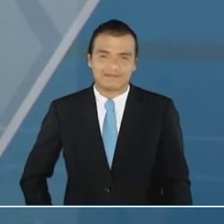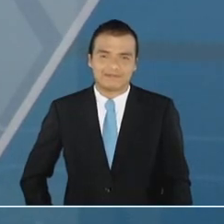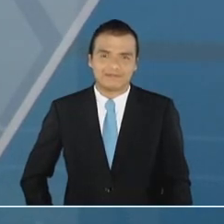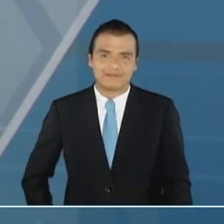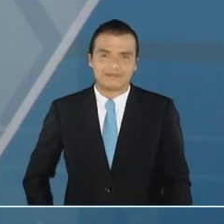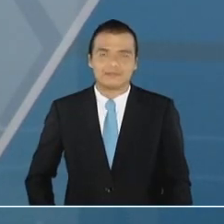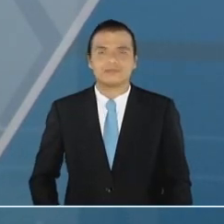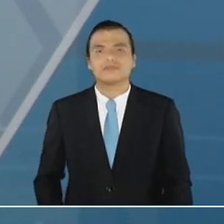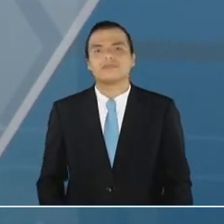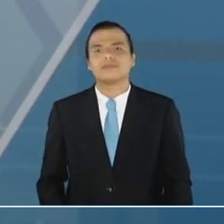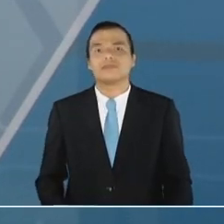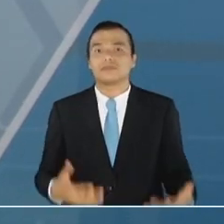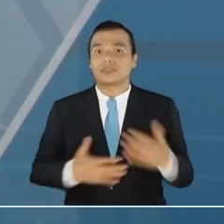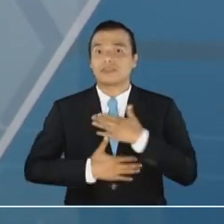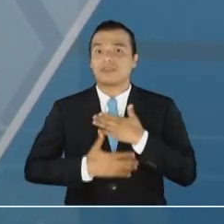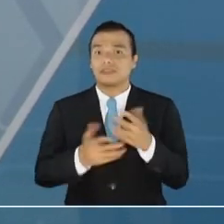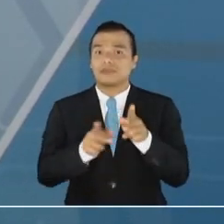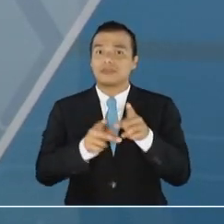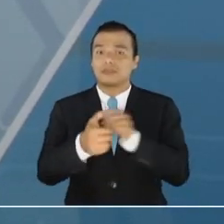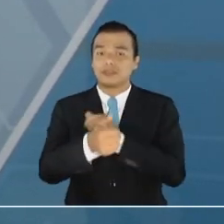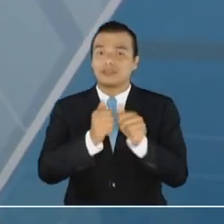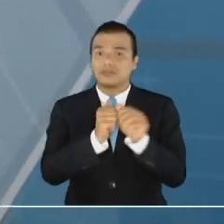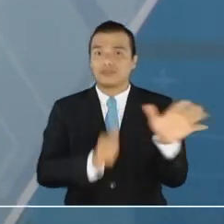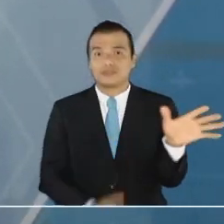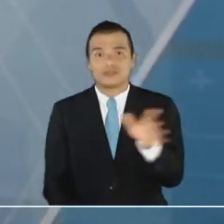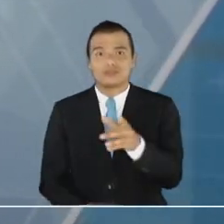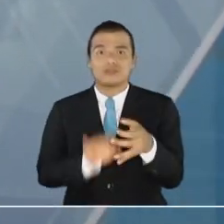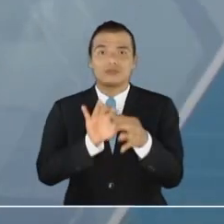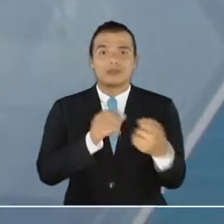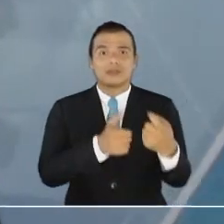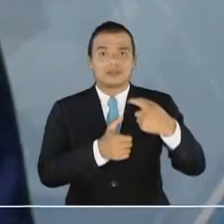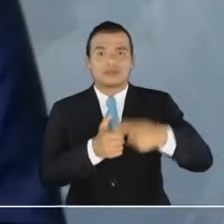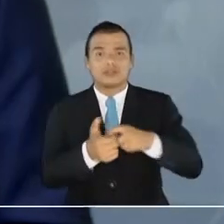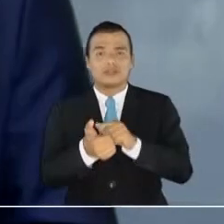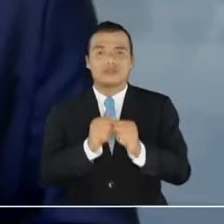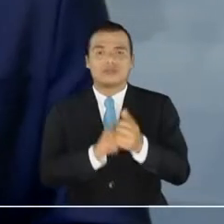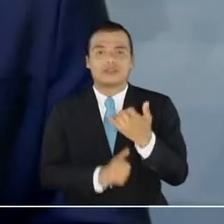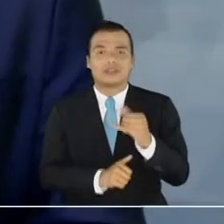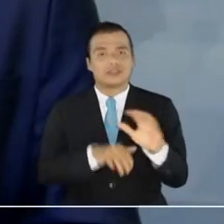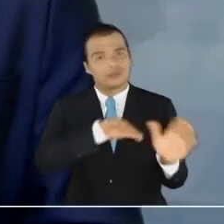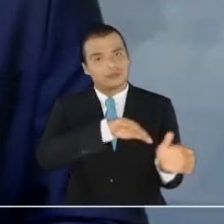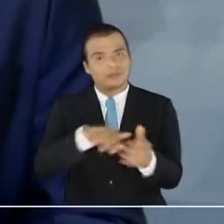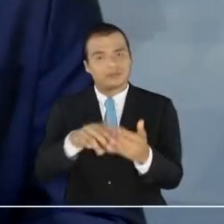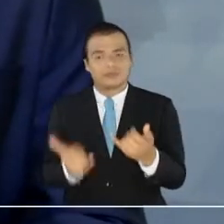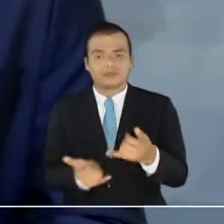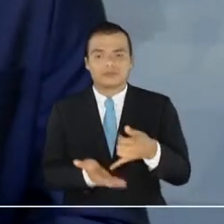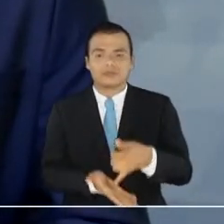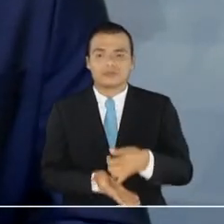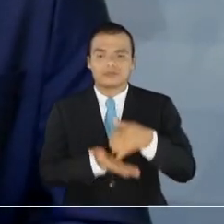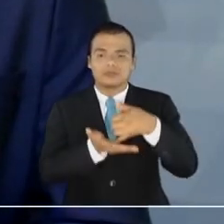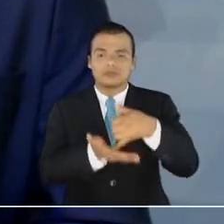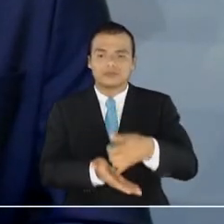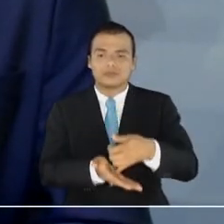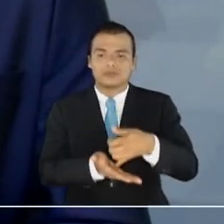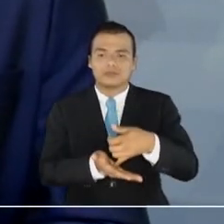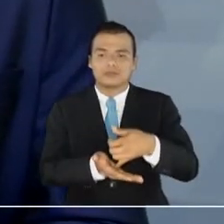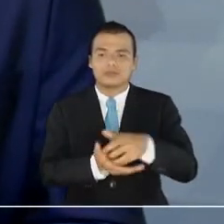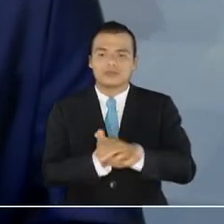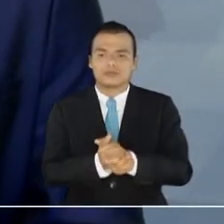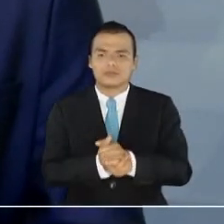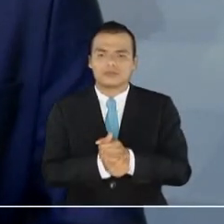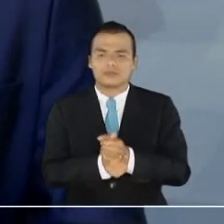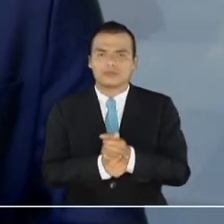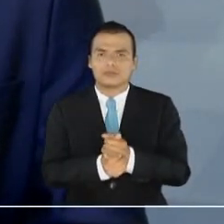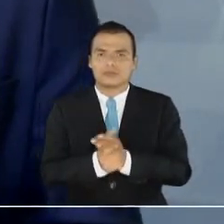Felicitaciones a los deportistas paralímpicos. Esta tarde, jornada de Copa América, visita a La Equidad en el Estadio El Campín para asegurar su paso a los cuartos